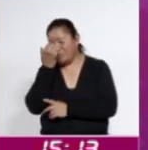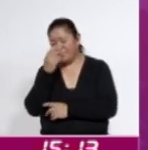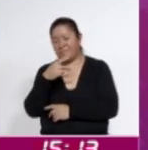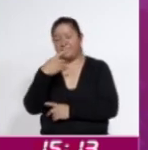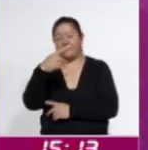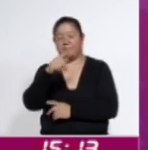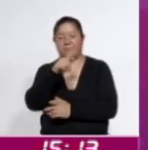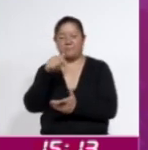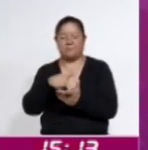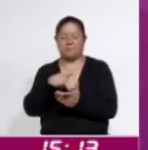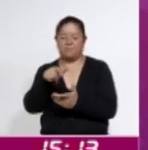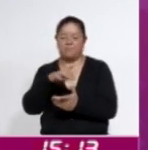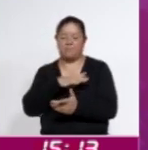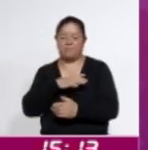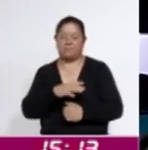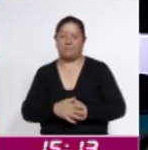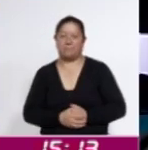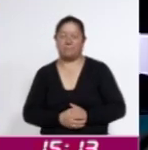se encuentre.